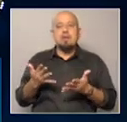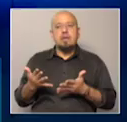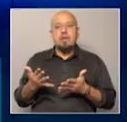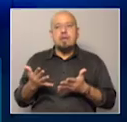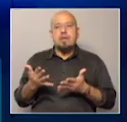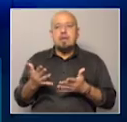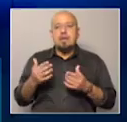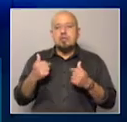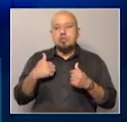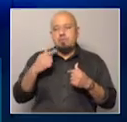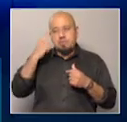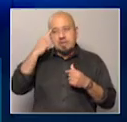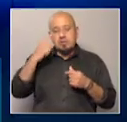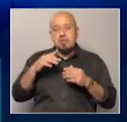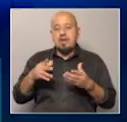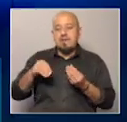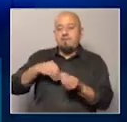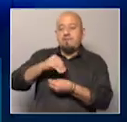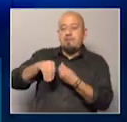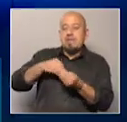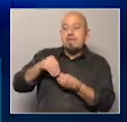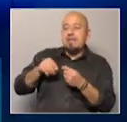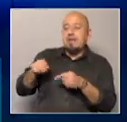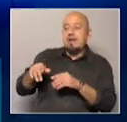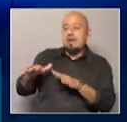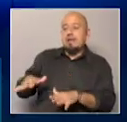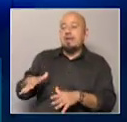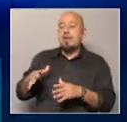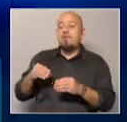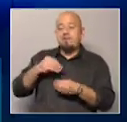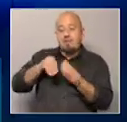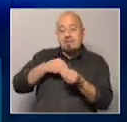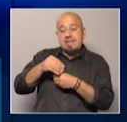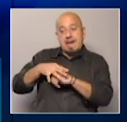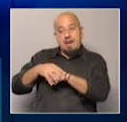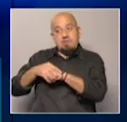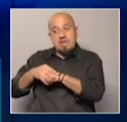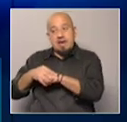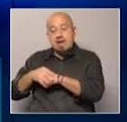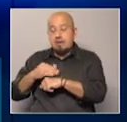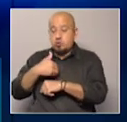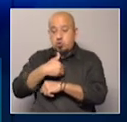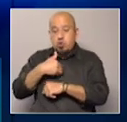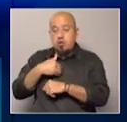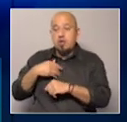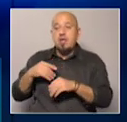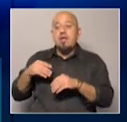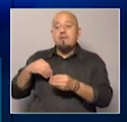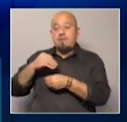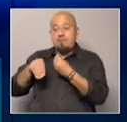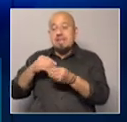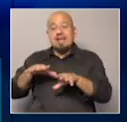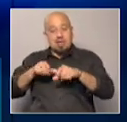yo creo que ameritaría para otro informe, la familia de acogida o la familia, sí, amiga, porque ¿qué pasa cuando el niño llega al INAU,